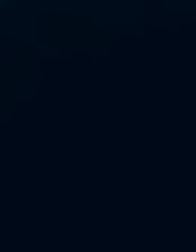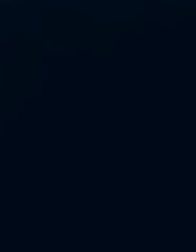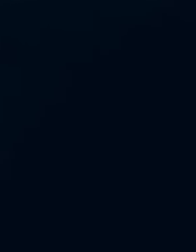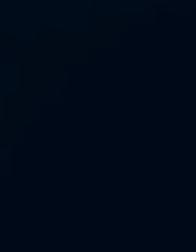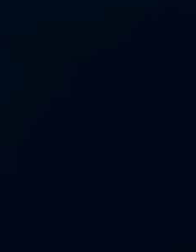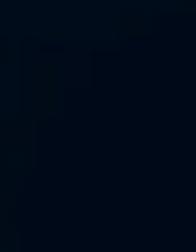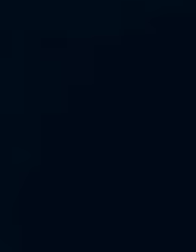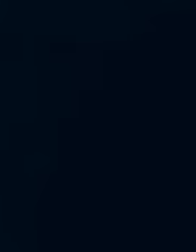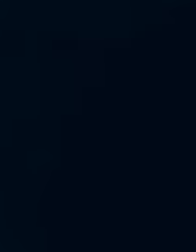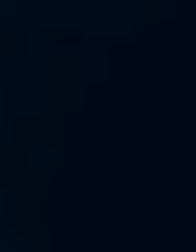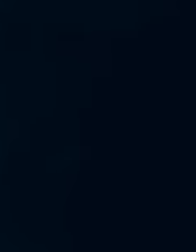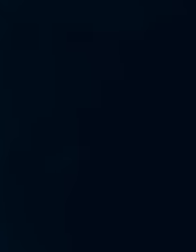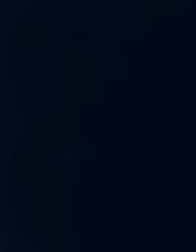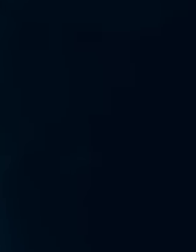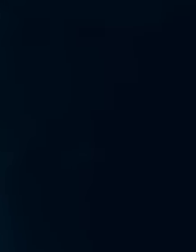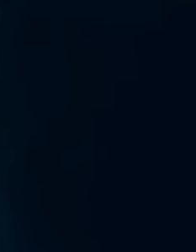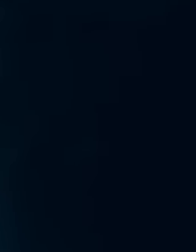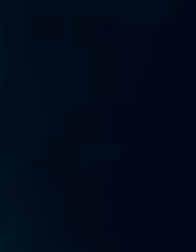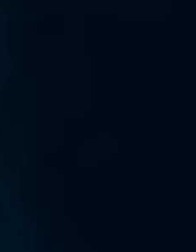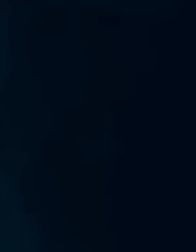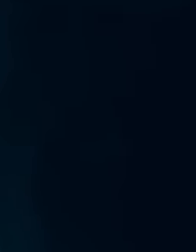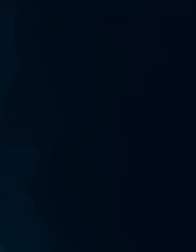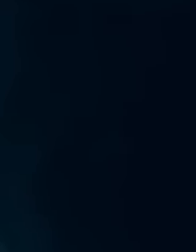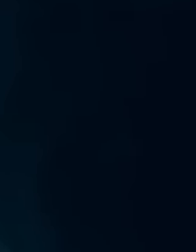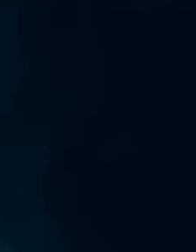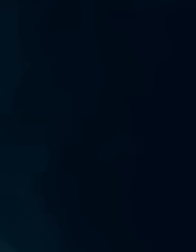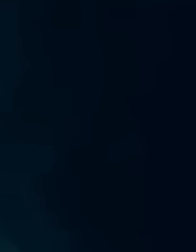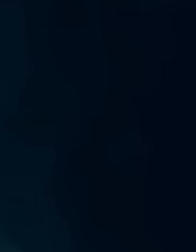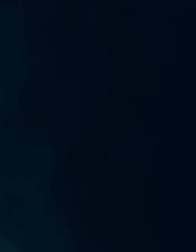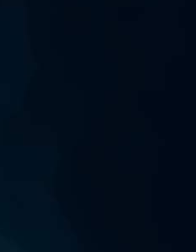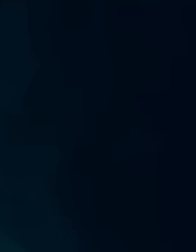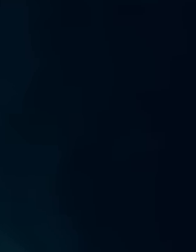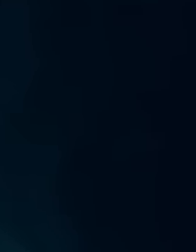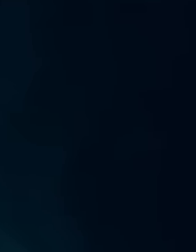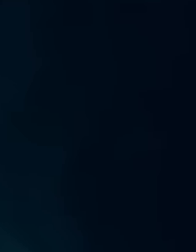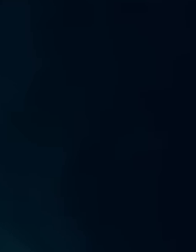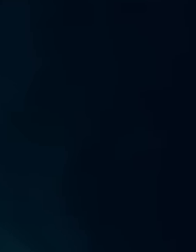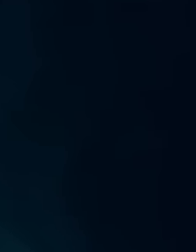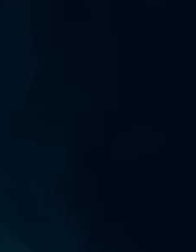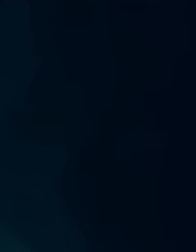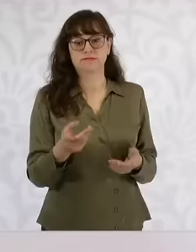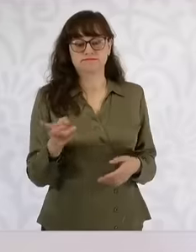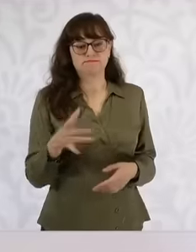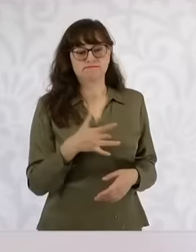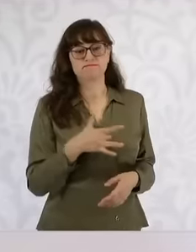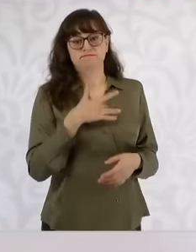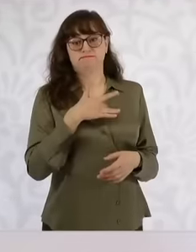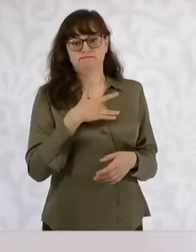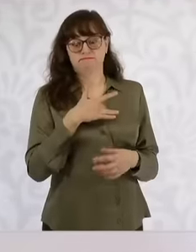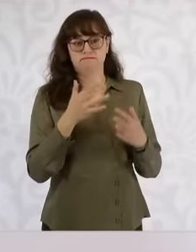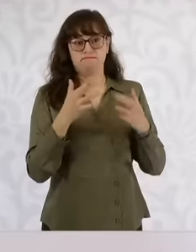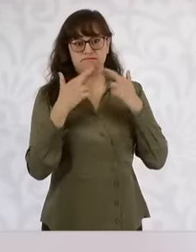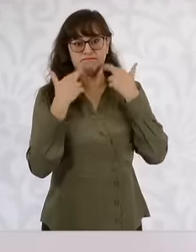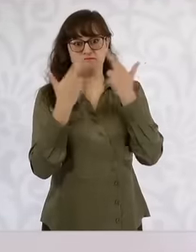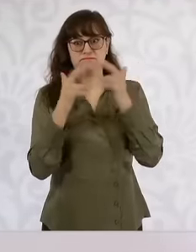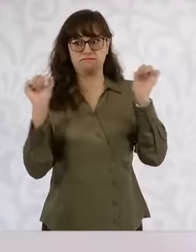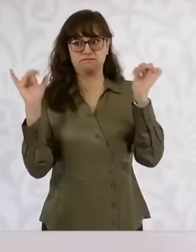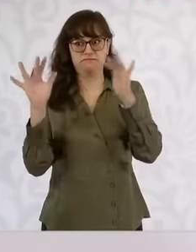pudiera estar presente en la reunión de Río de Janeiro, que para ellos pues es una reunión muy,